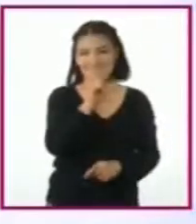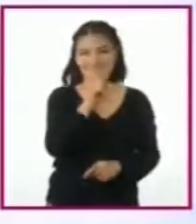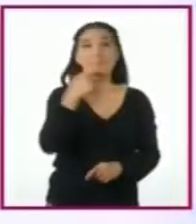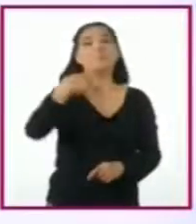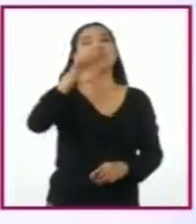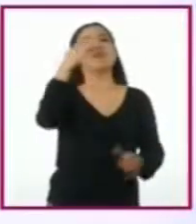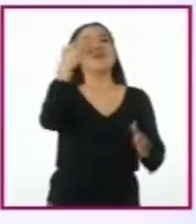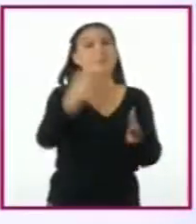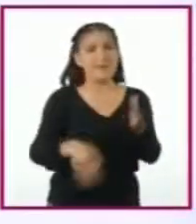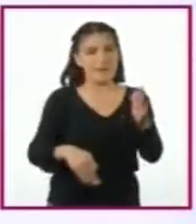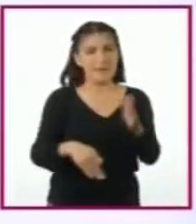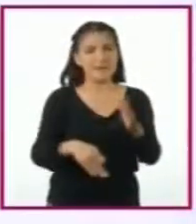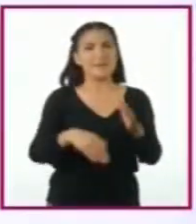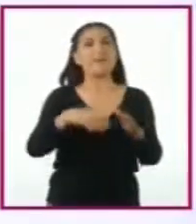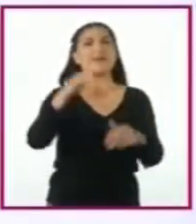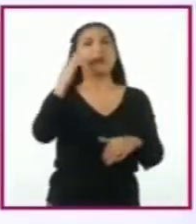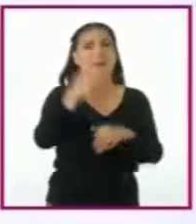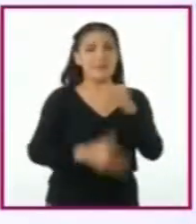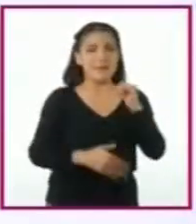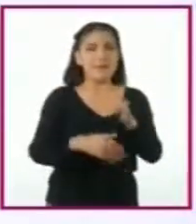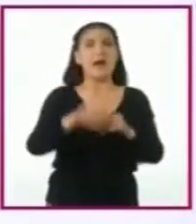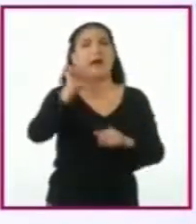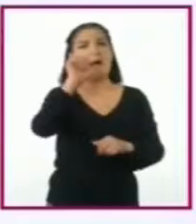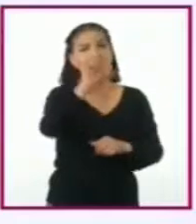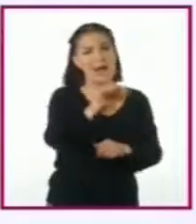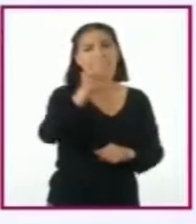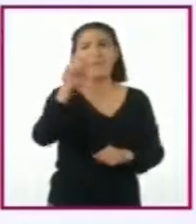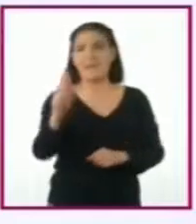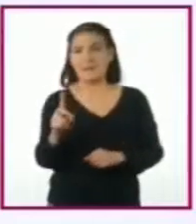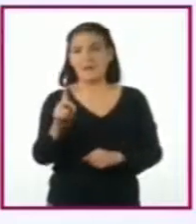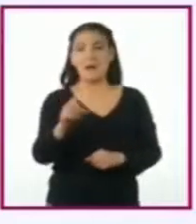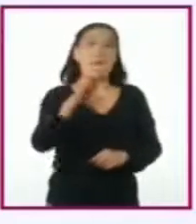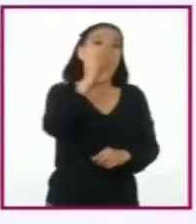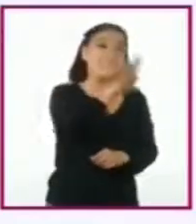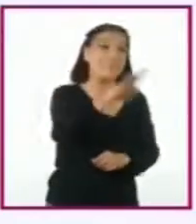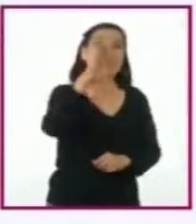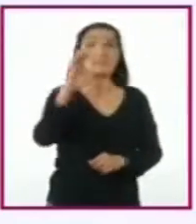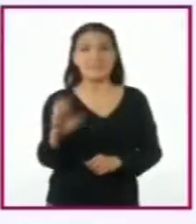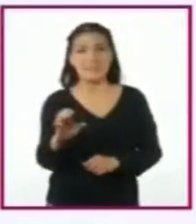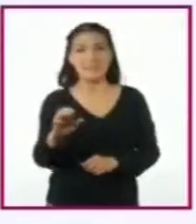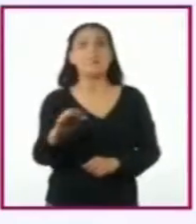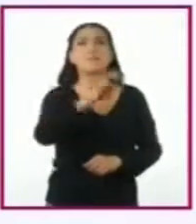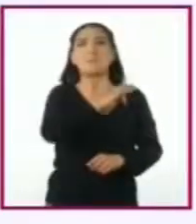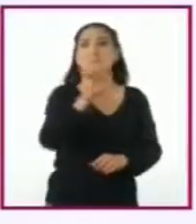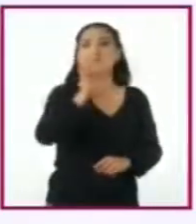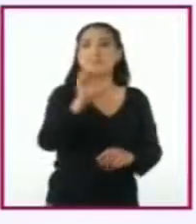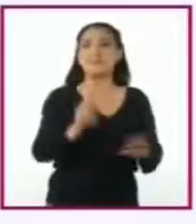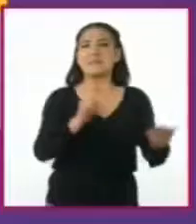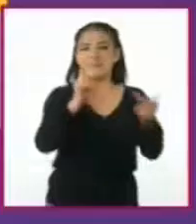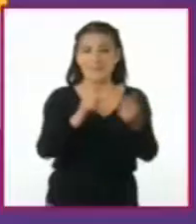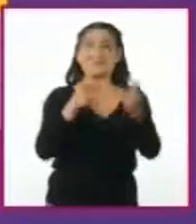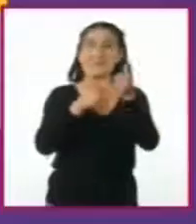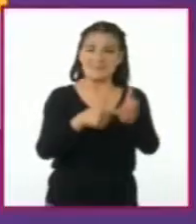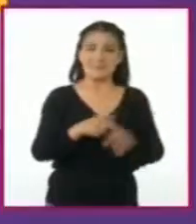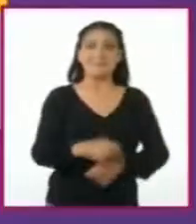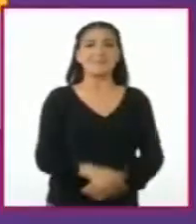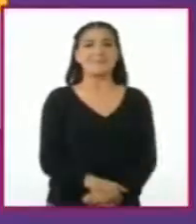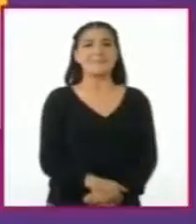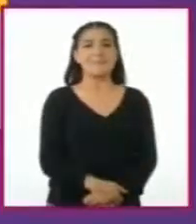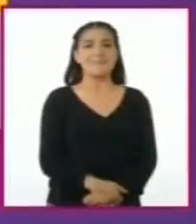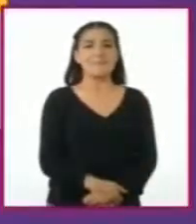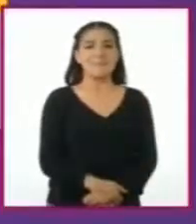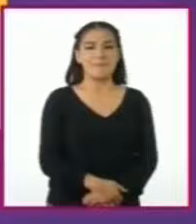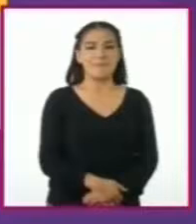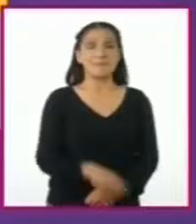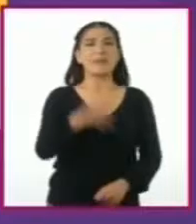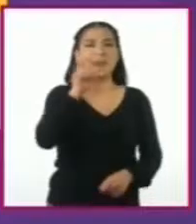falta determinar si las fotos A y D y si las fotos B y C puedan serlo. Continuemos.